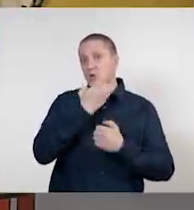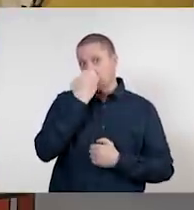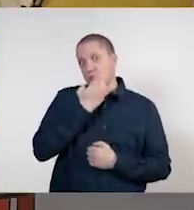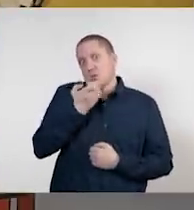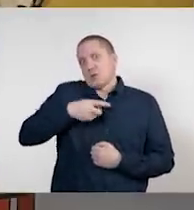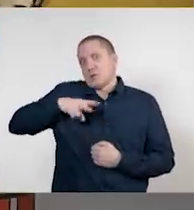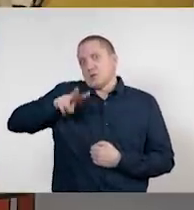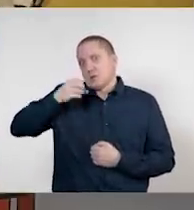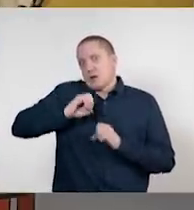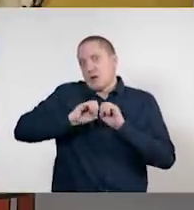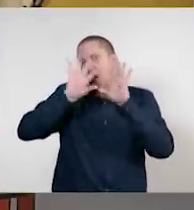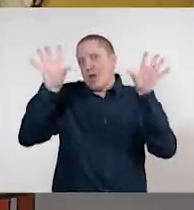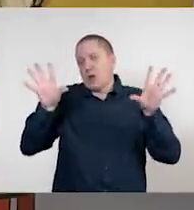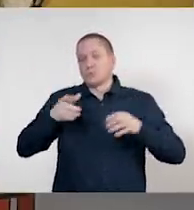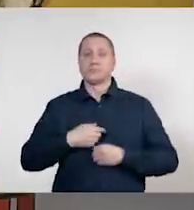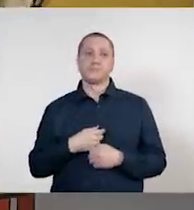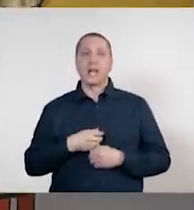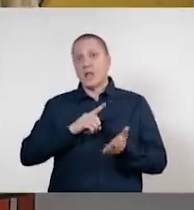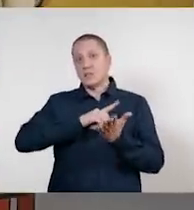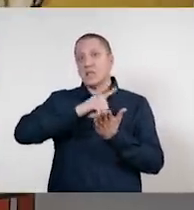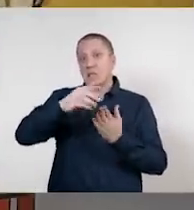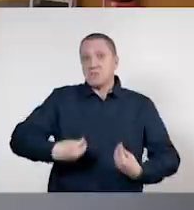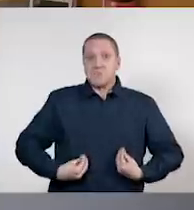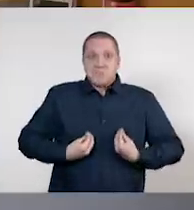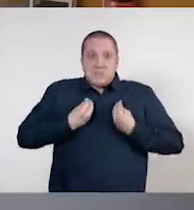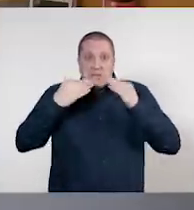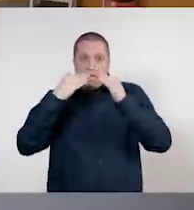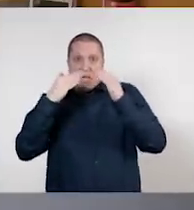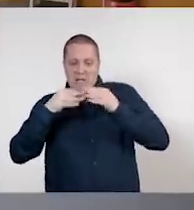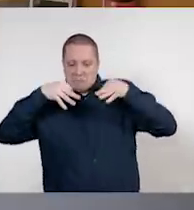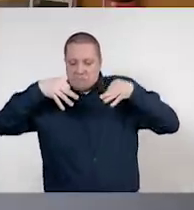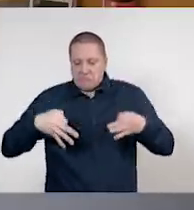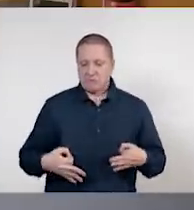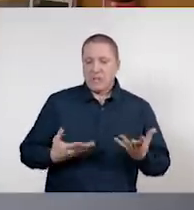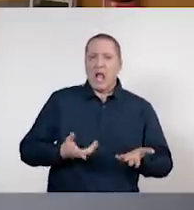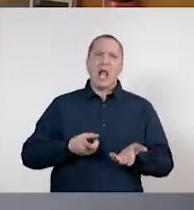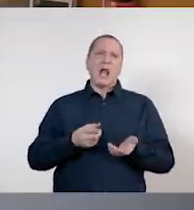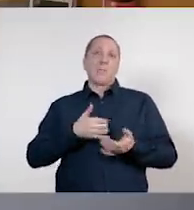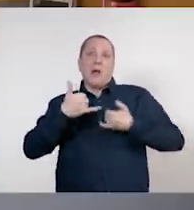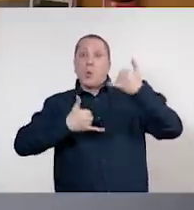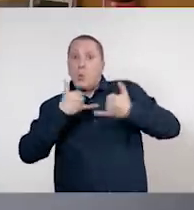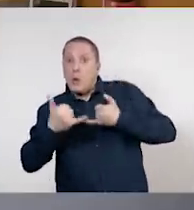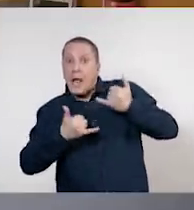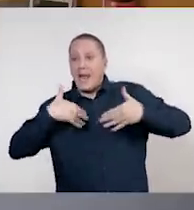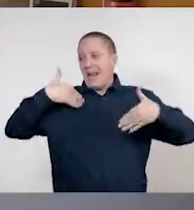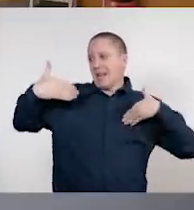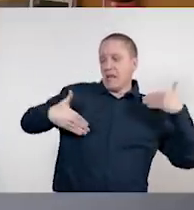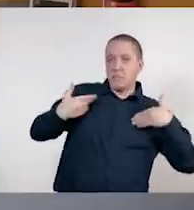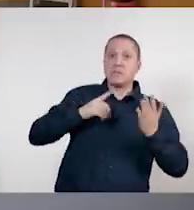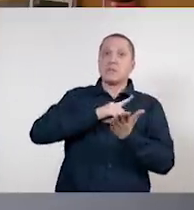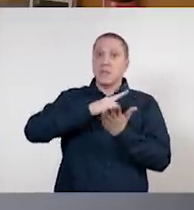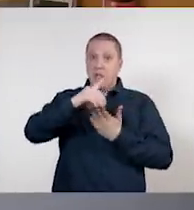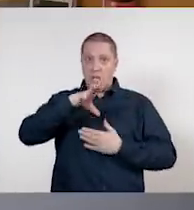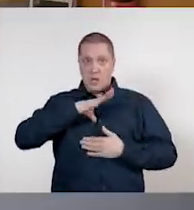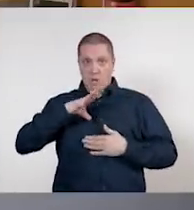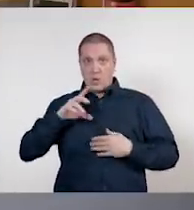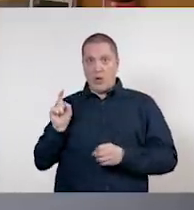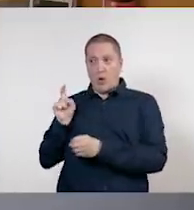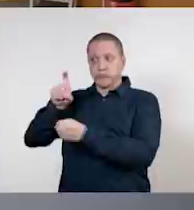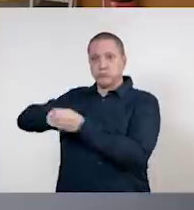escuela, por supuesto. Derecho a vivir en un hogar digno. Derecho a jugar, a divertirme. Derecho a tener una